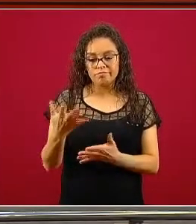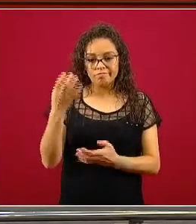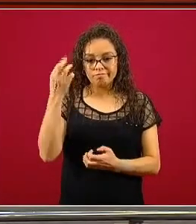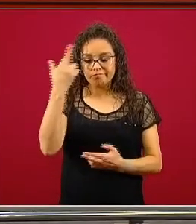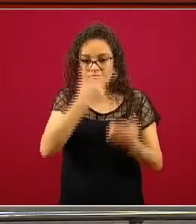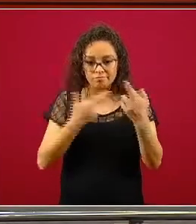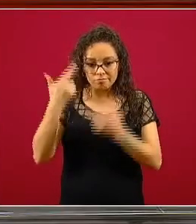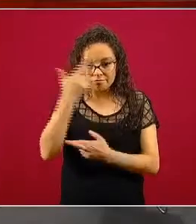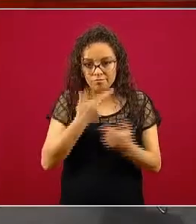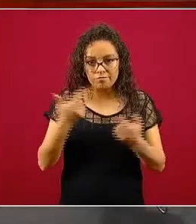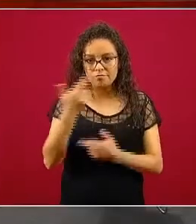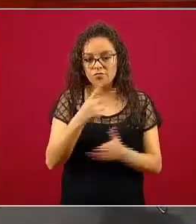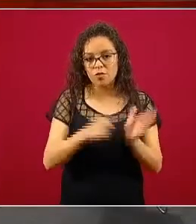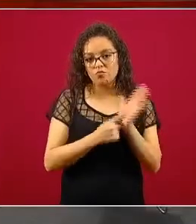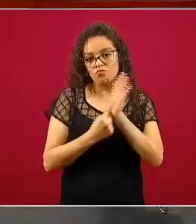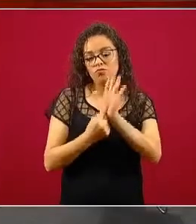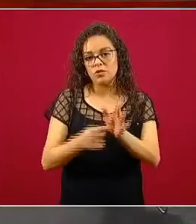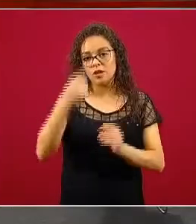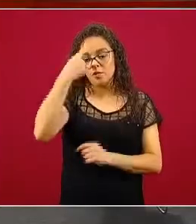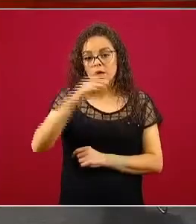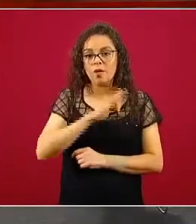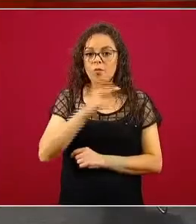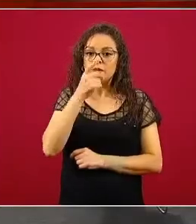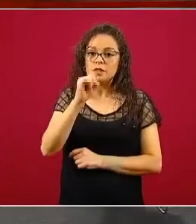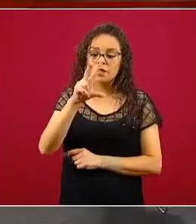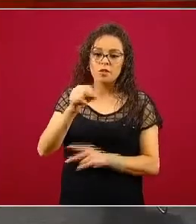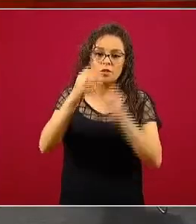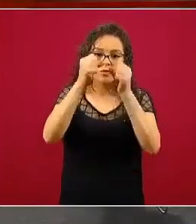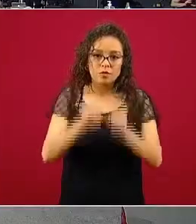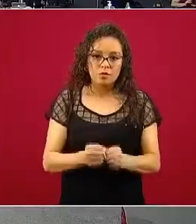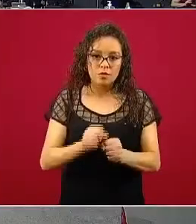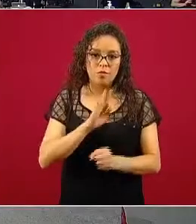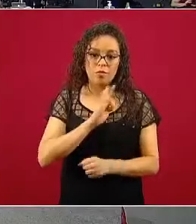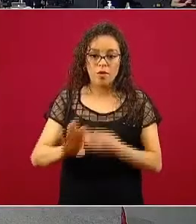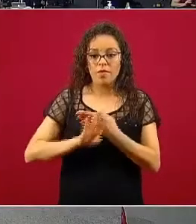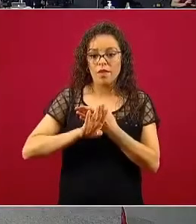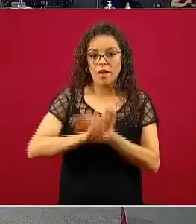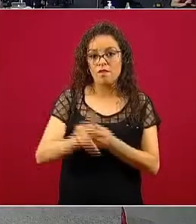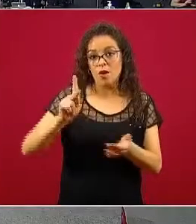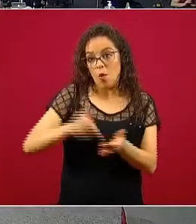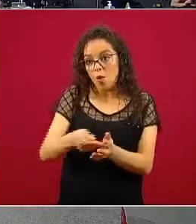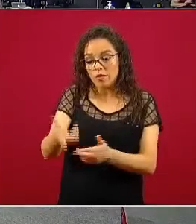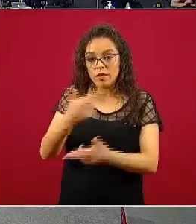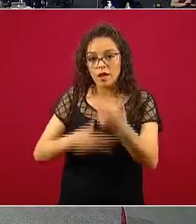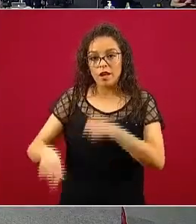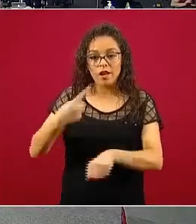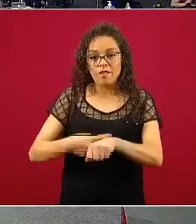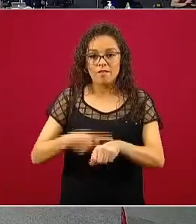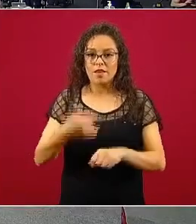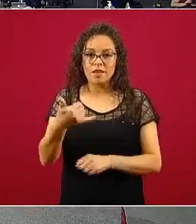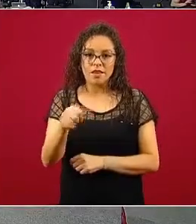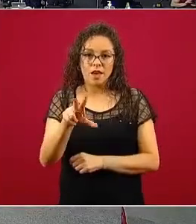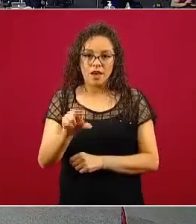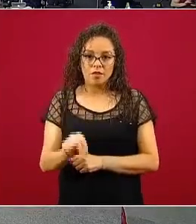afirmarlo. Y había preguntado una tercera. ¿Qué podemos esperar con el tiempo de